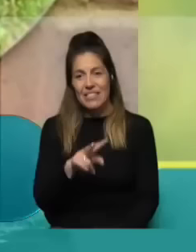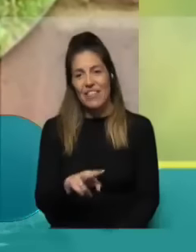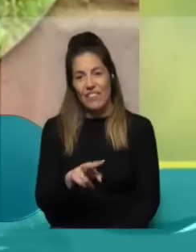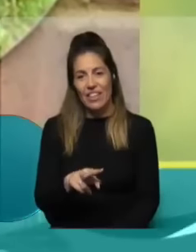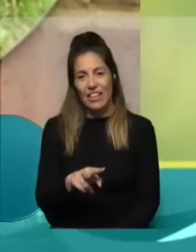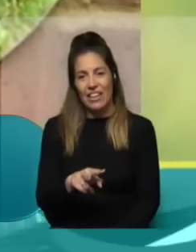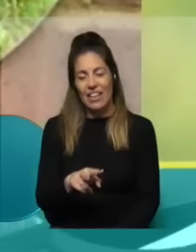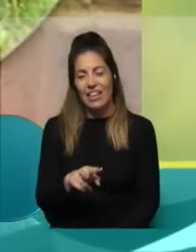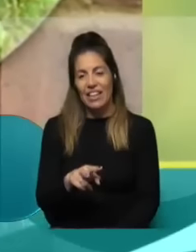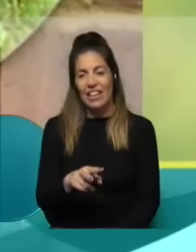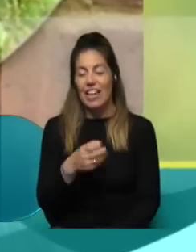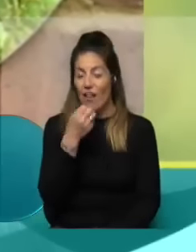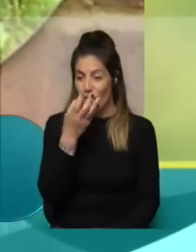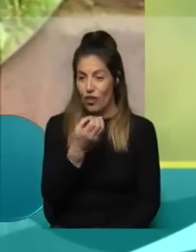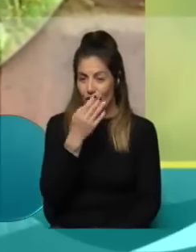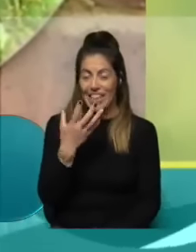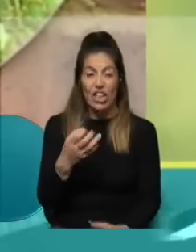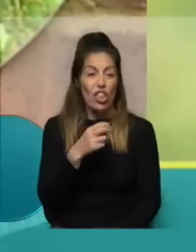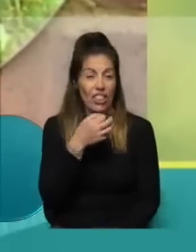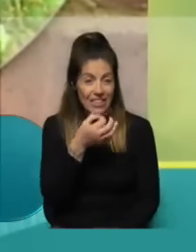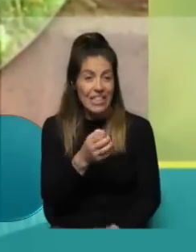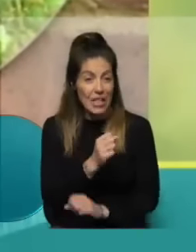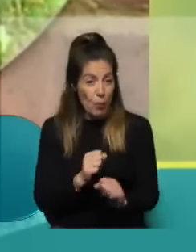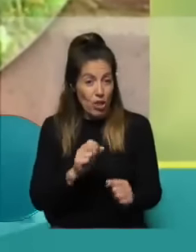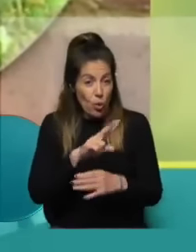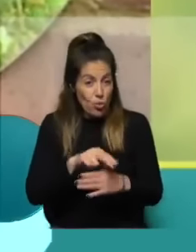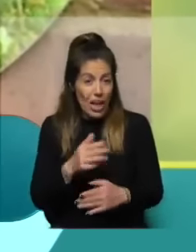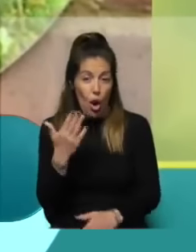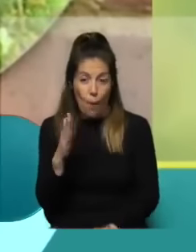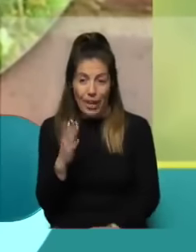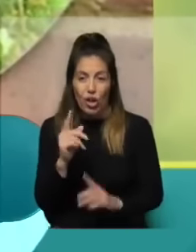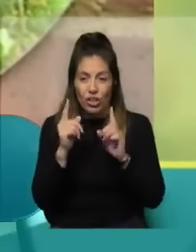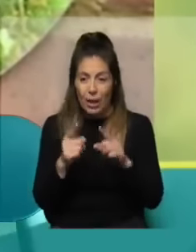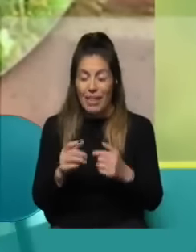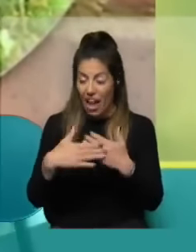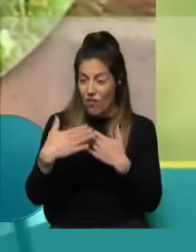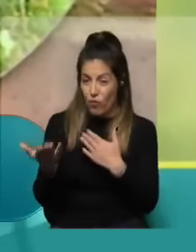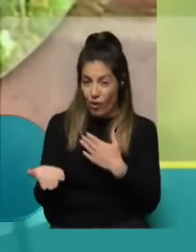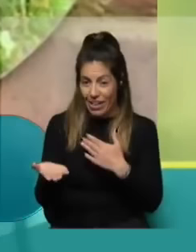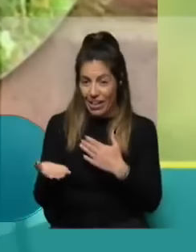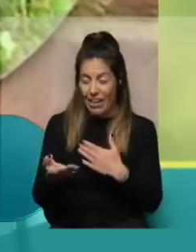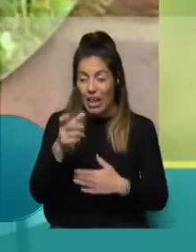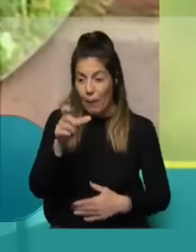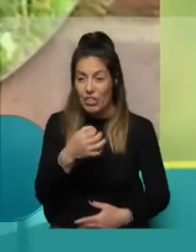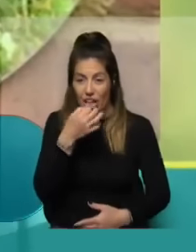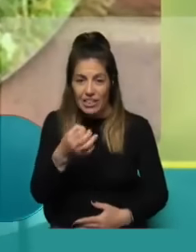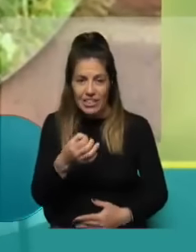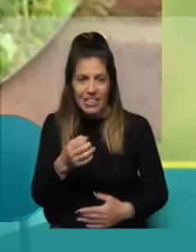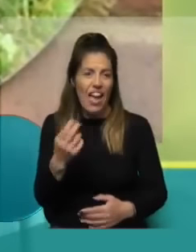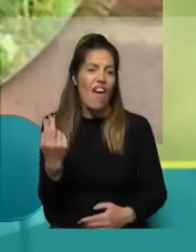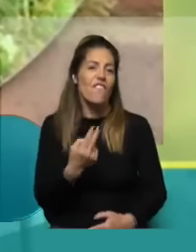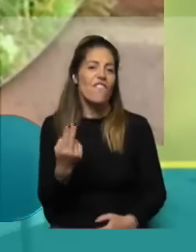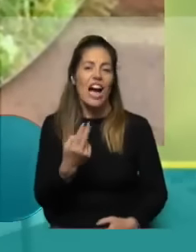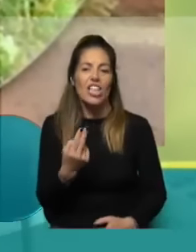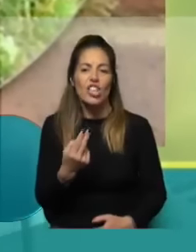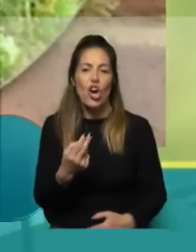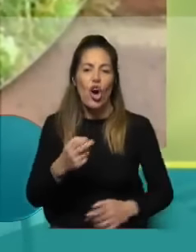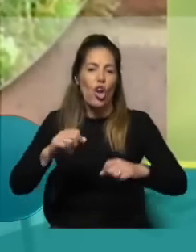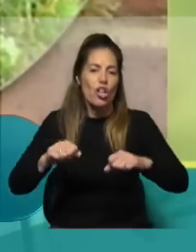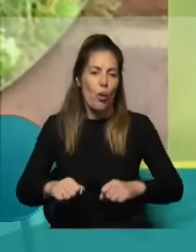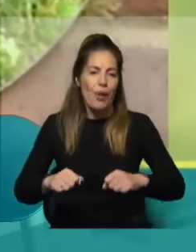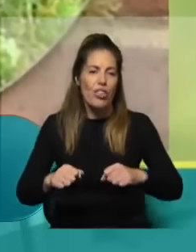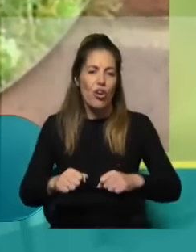la vista. Entonces, quiero decir, se pueden utilizar espejos también en exteriores. La gente dice, no, tengo que ponerlo en el baño, en el living, en el comedor, yo qué sé.